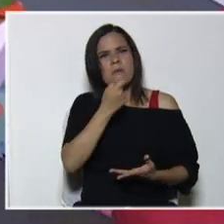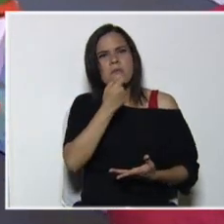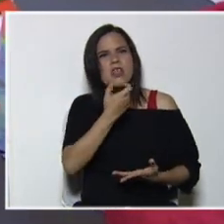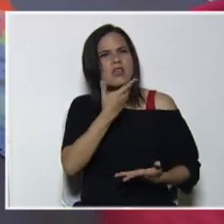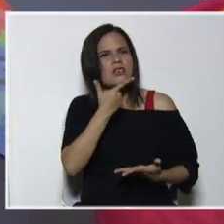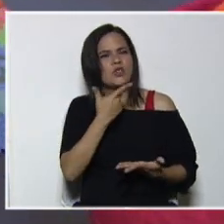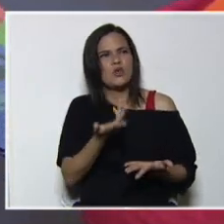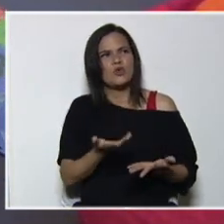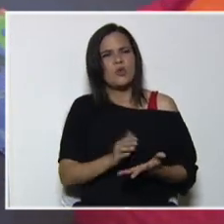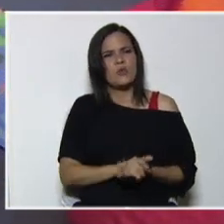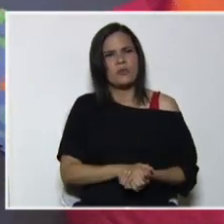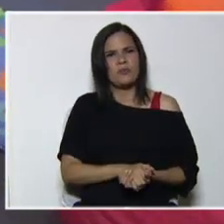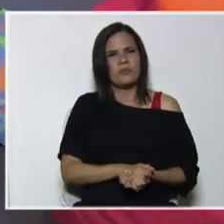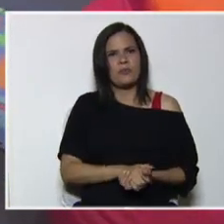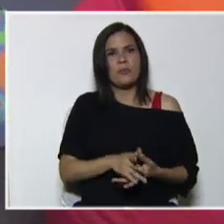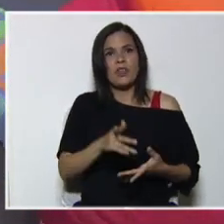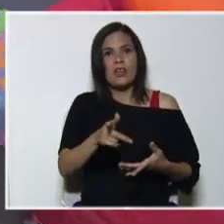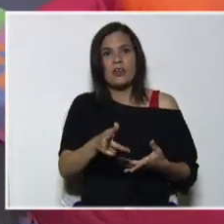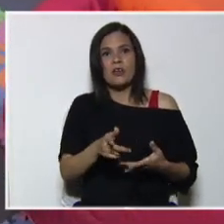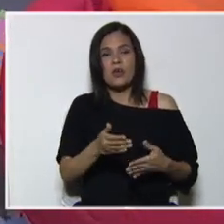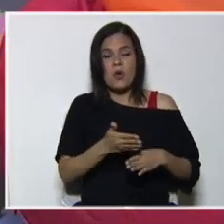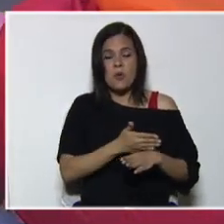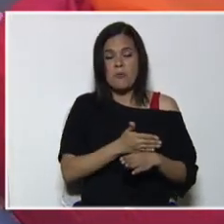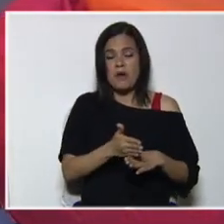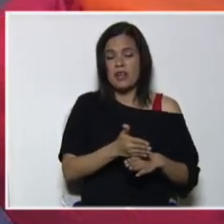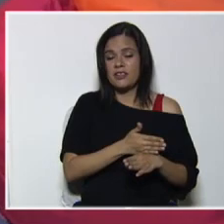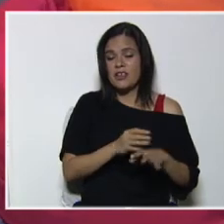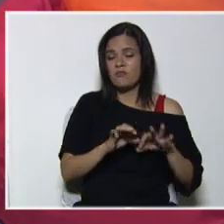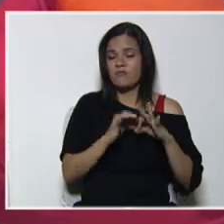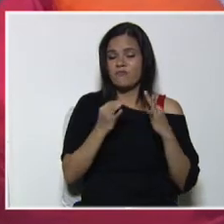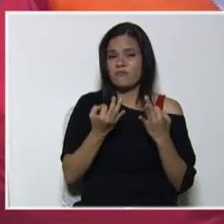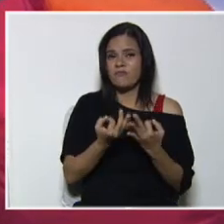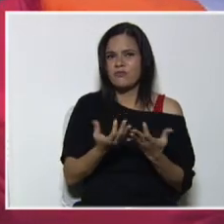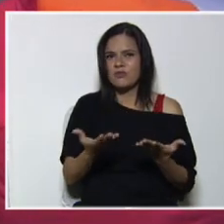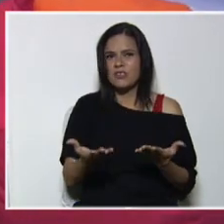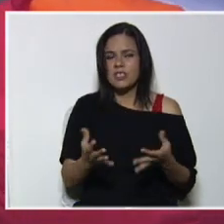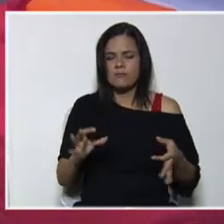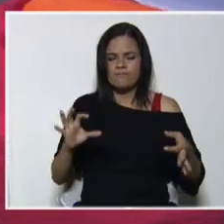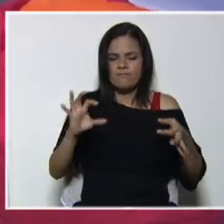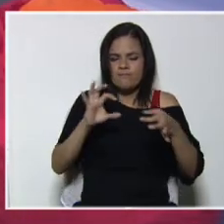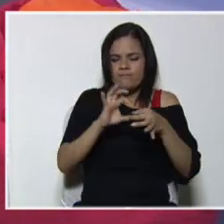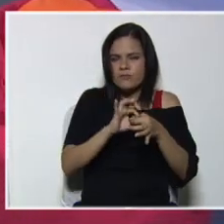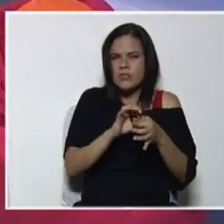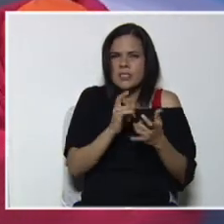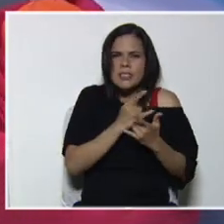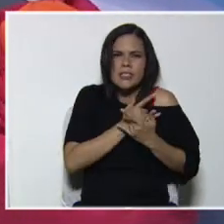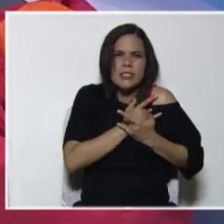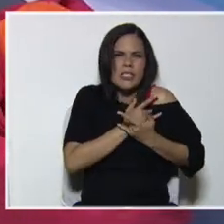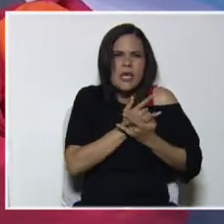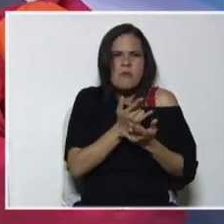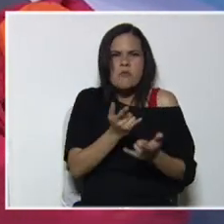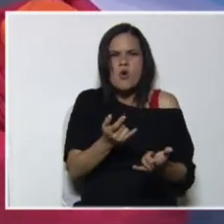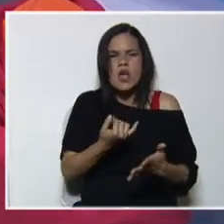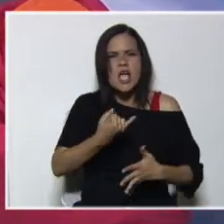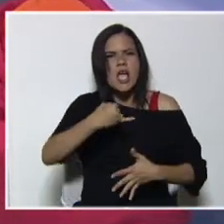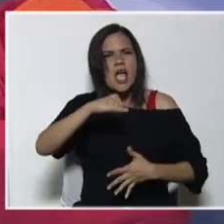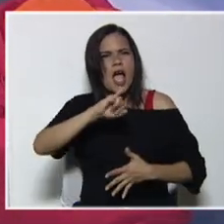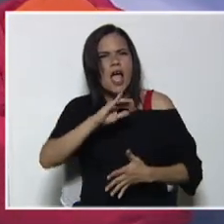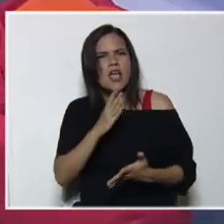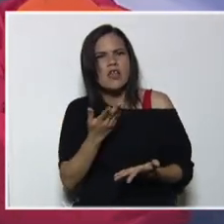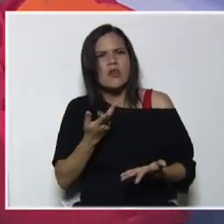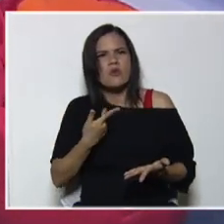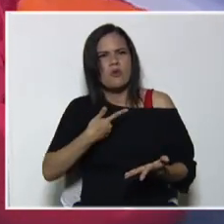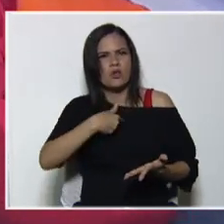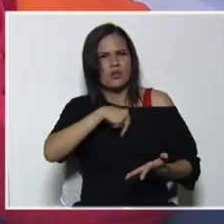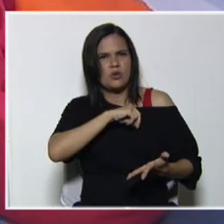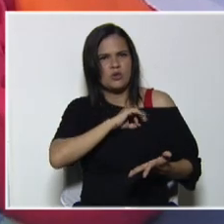momentos inigualables como es el compartir en familia, ese vínculo afectivo que se presenta cuando nosotros, bueno,